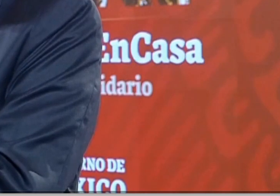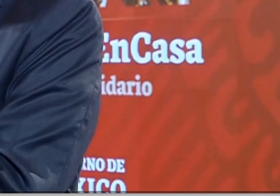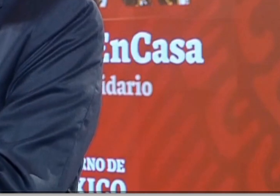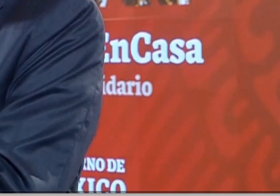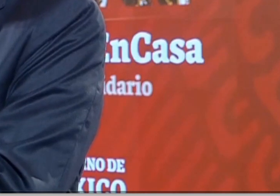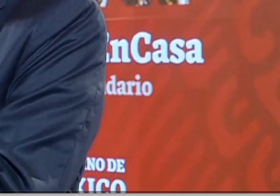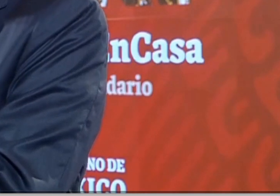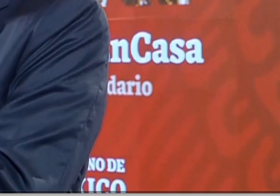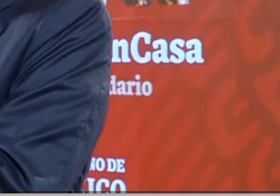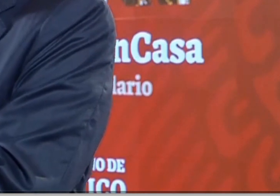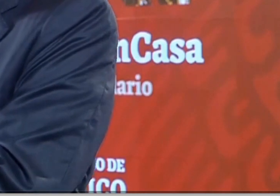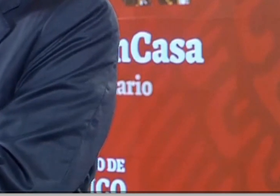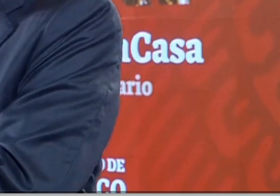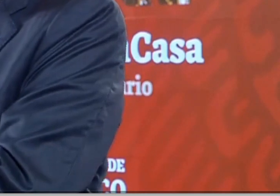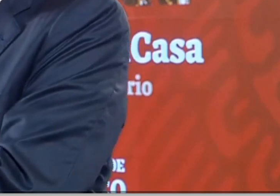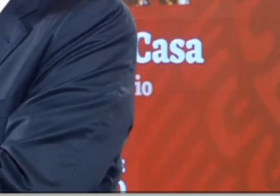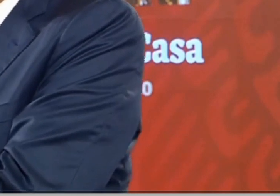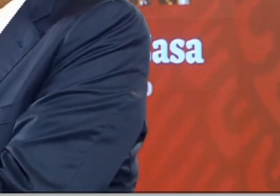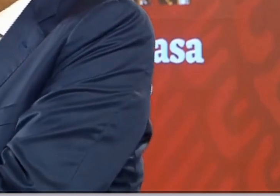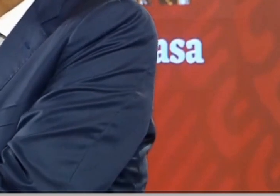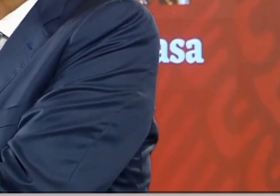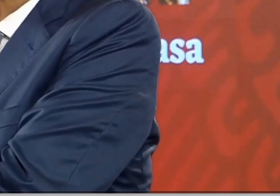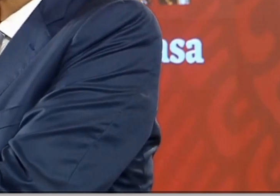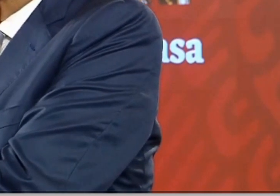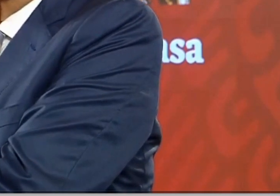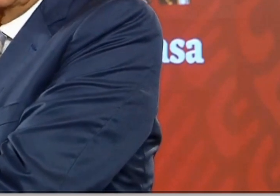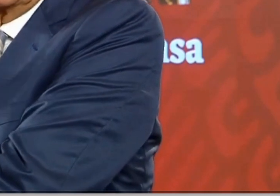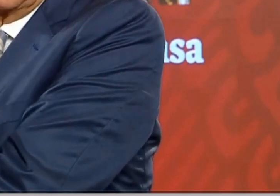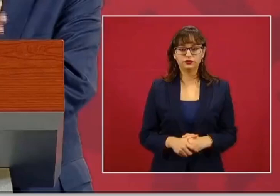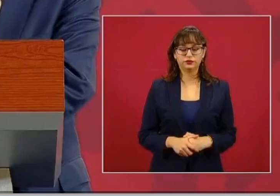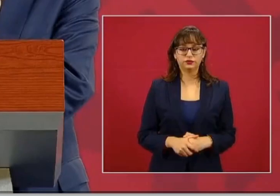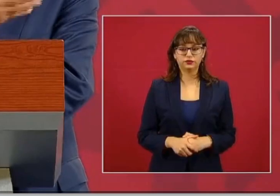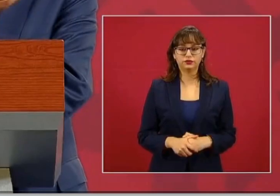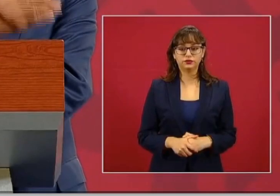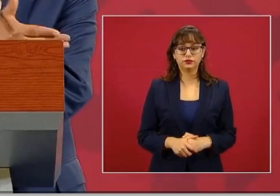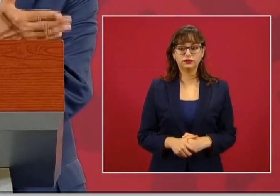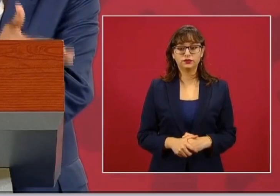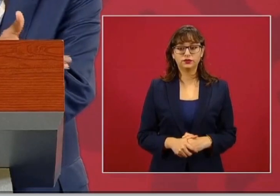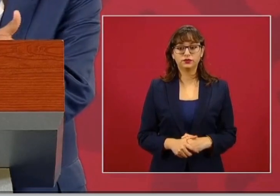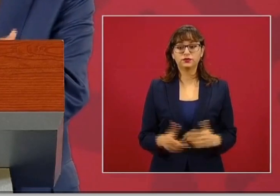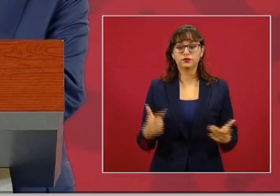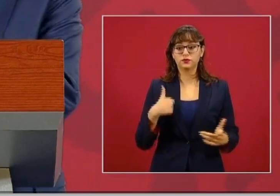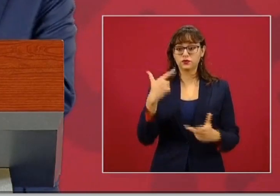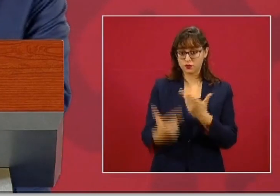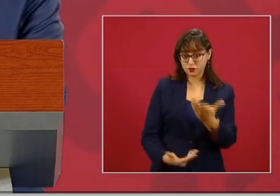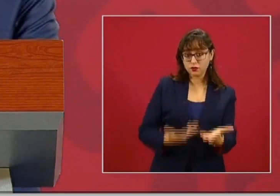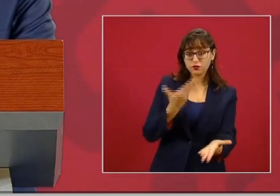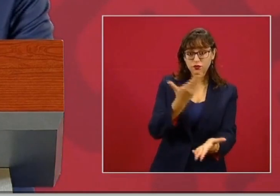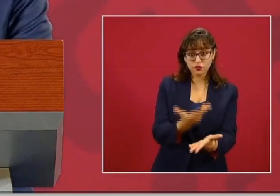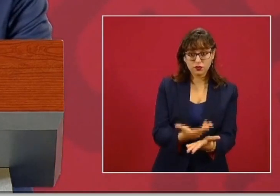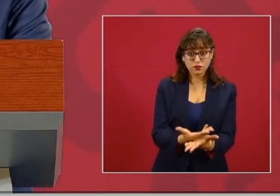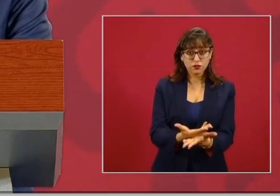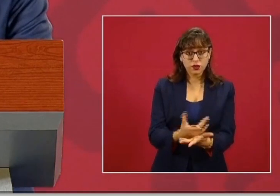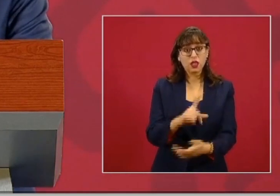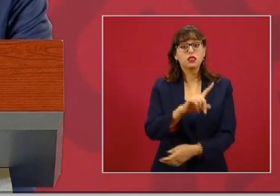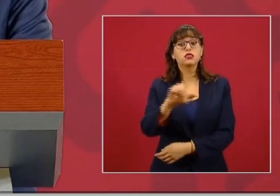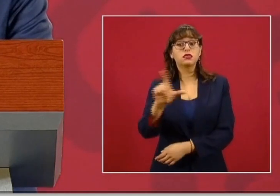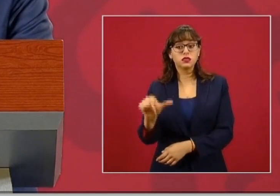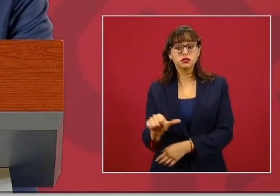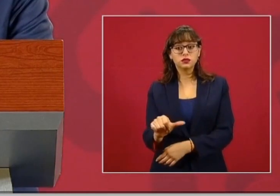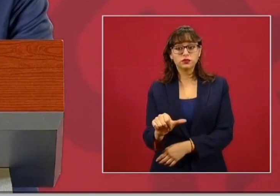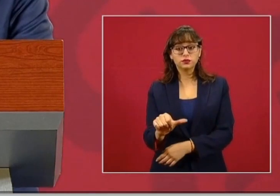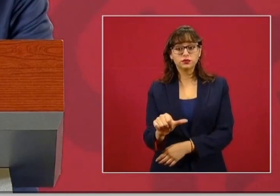mandaban. También en el caso de la corrupción, habían abogados famosos que hasta que